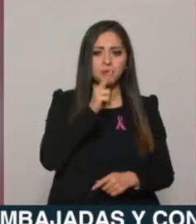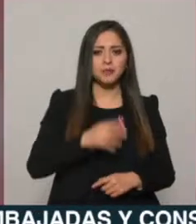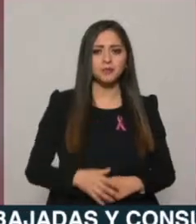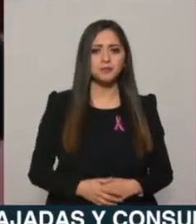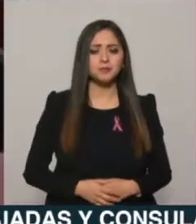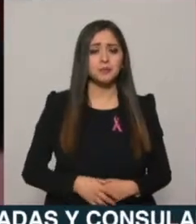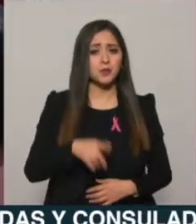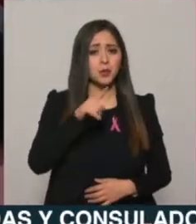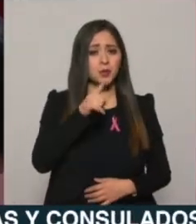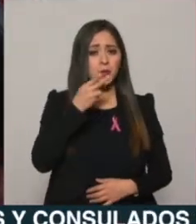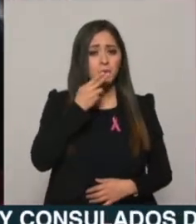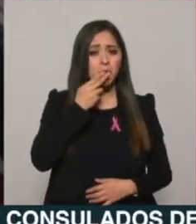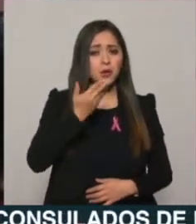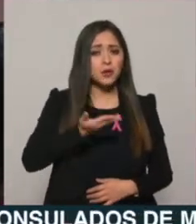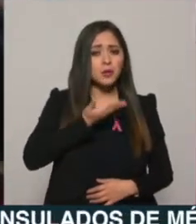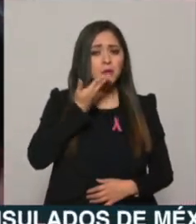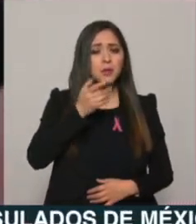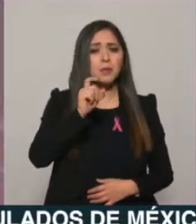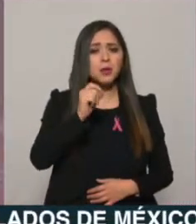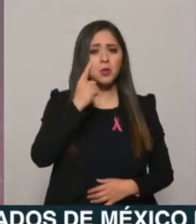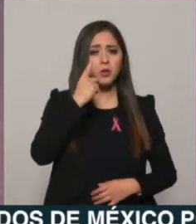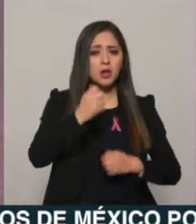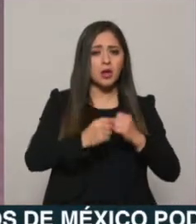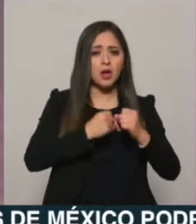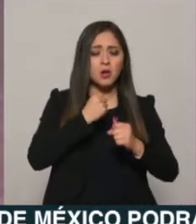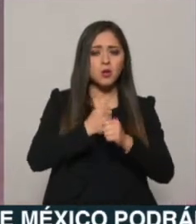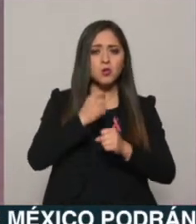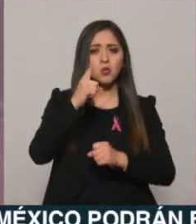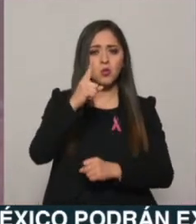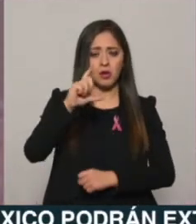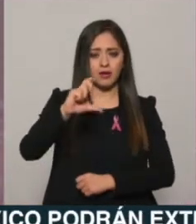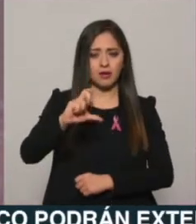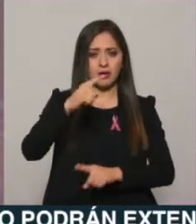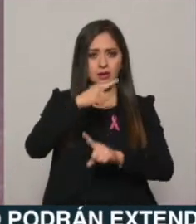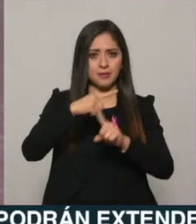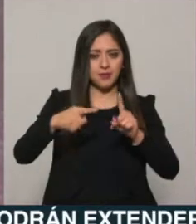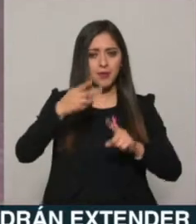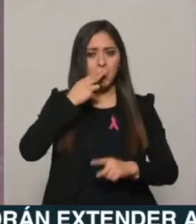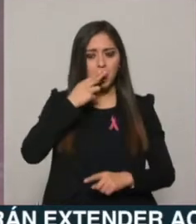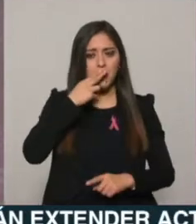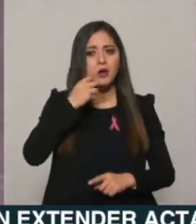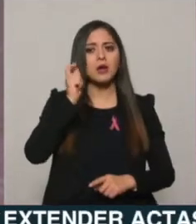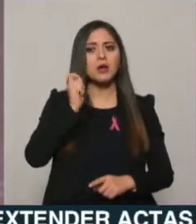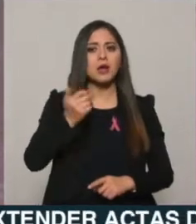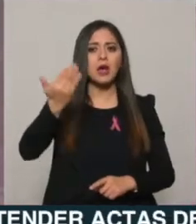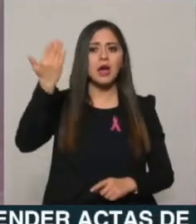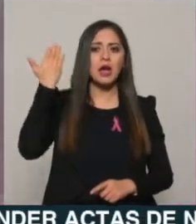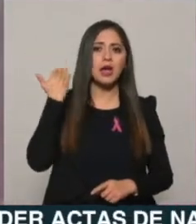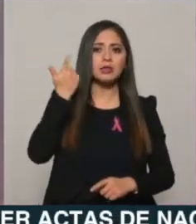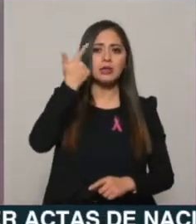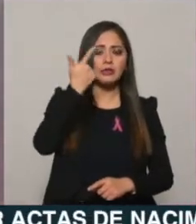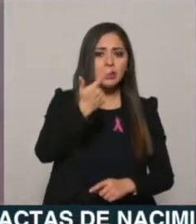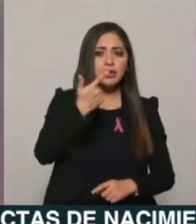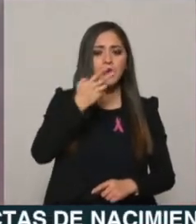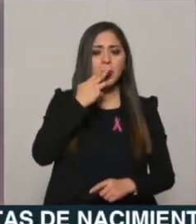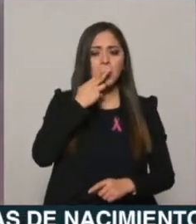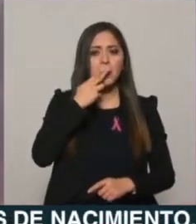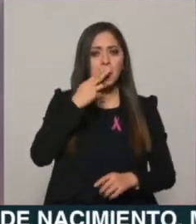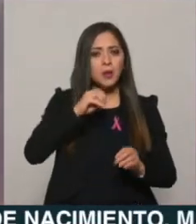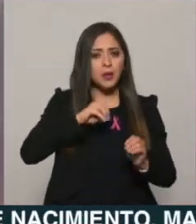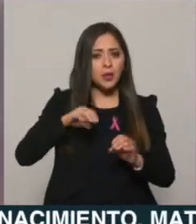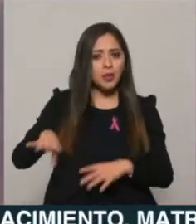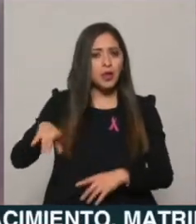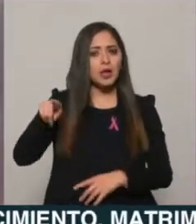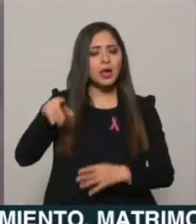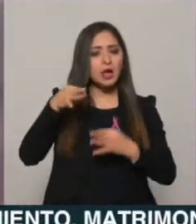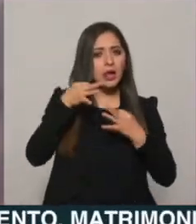Luego de fumar por 21 años una cajetilla y media de cigarros al día, José Luis lo dejó hace 7. No fue fácil, pues su